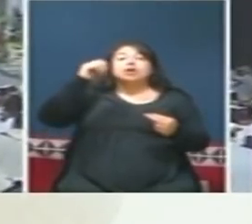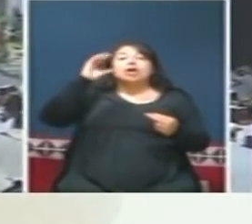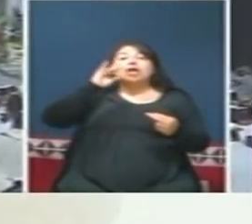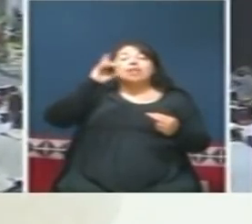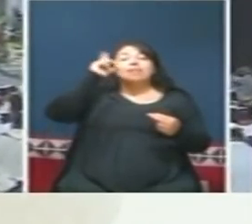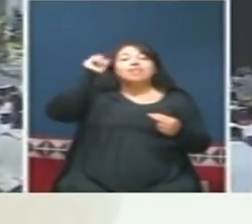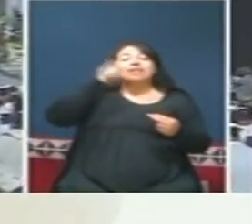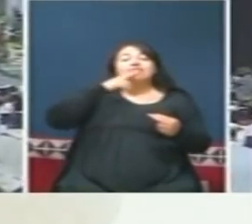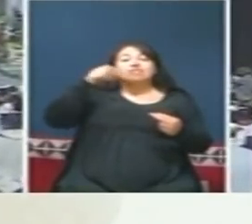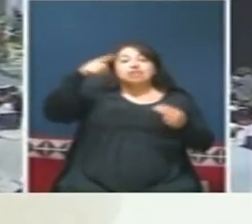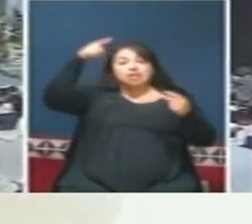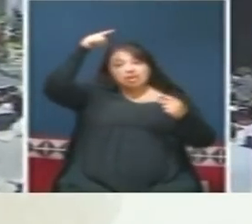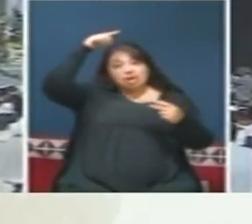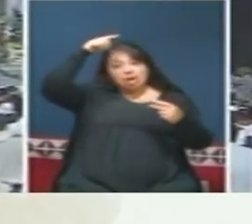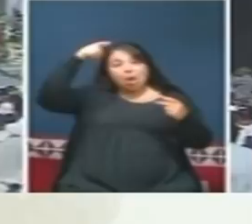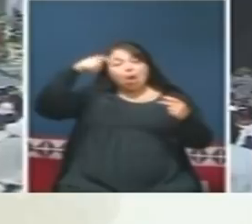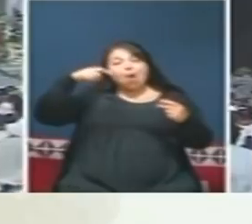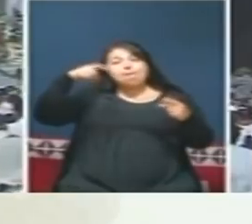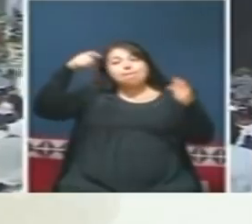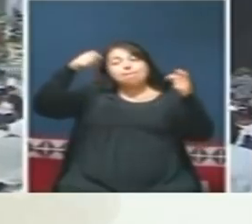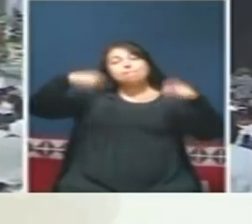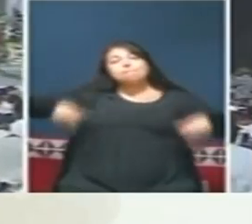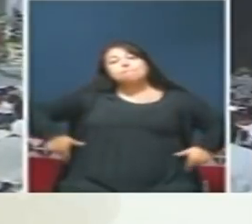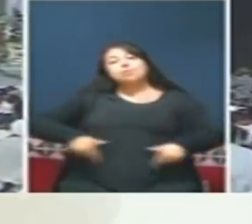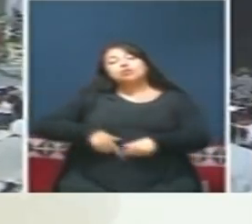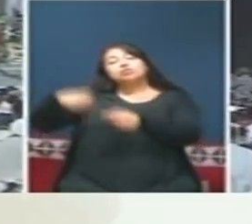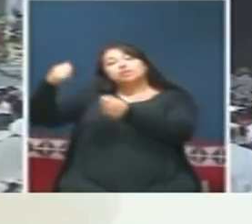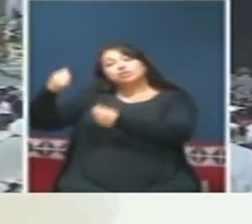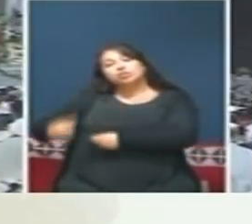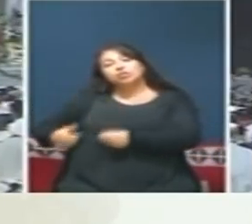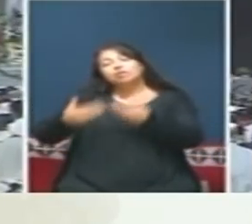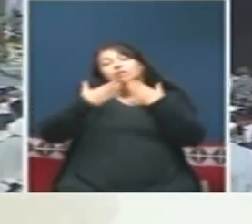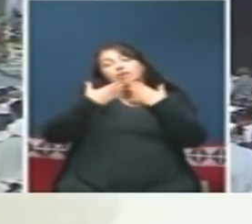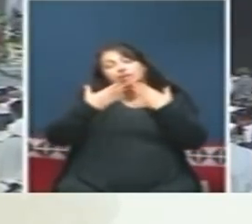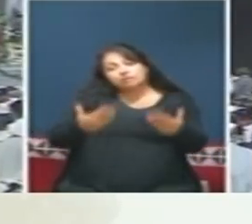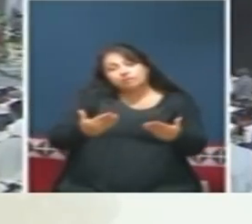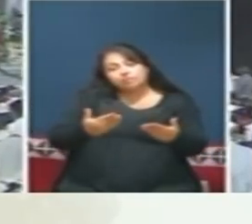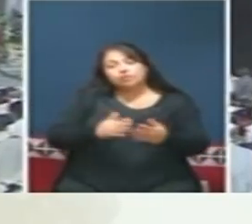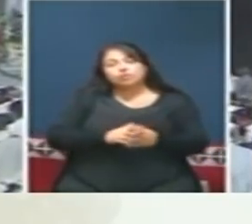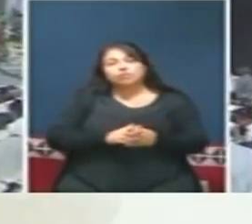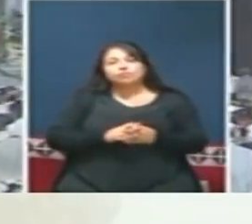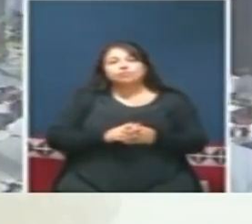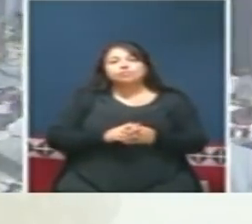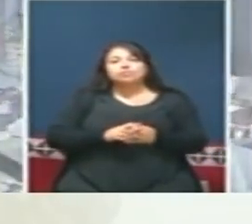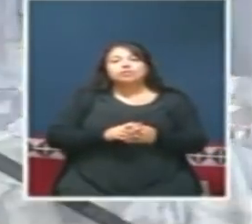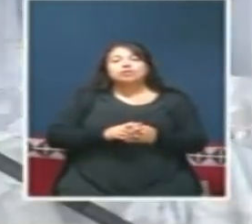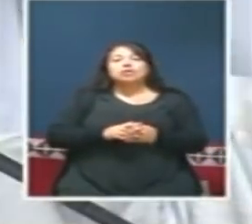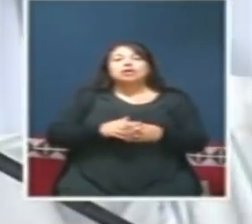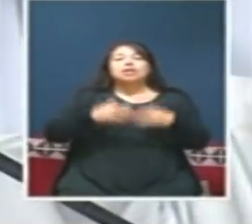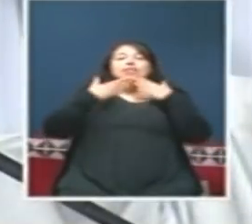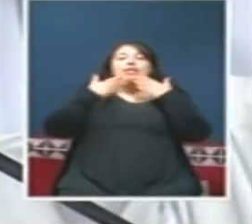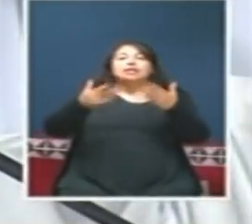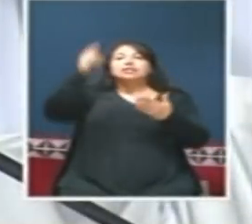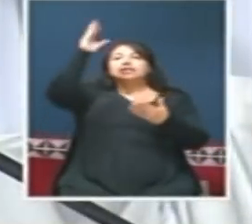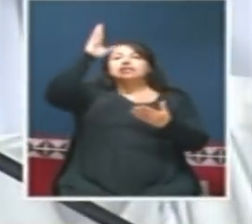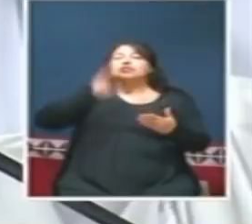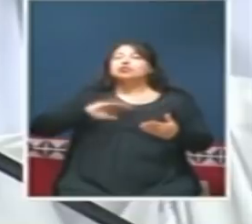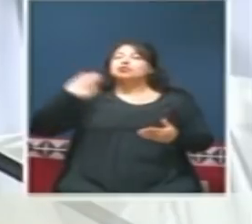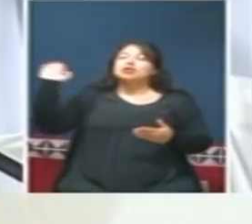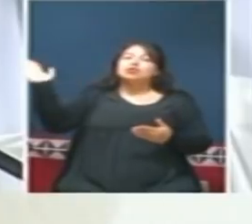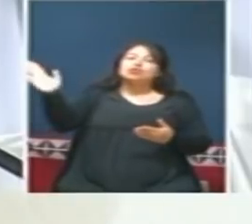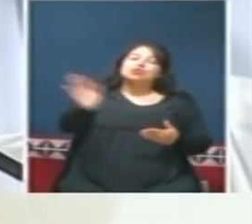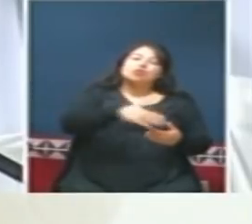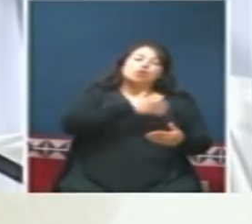Braida, expresando sus palabras de agradecimiento. Den gracias a Dios en toda